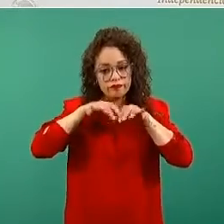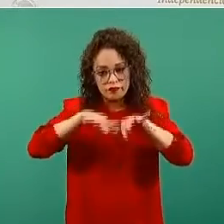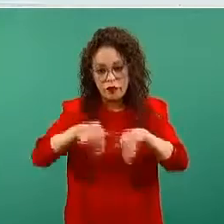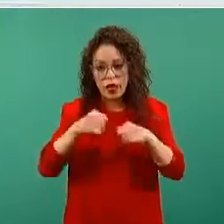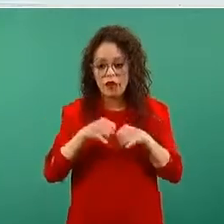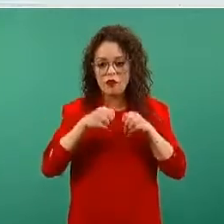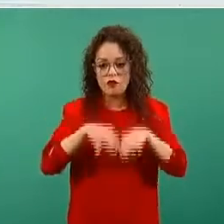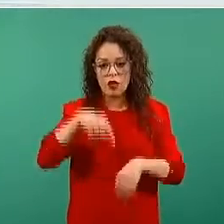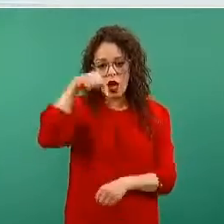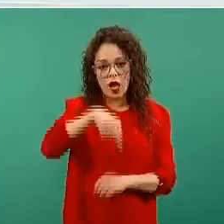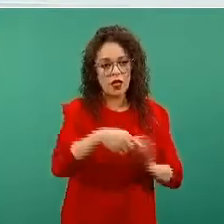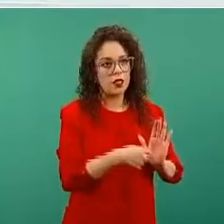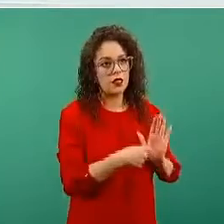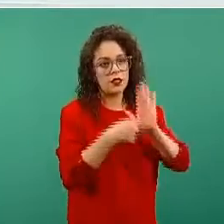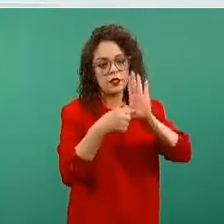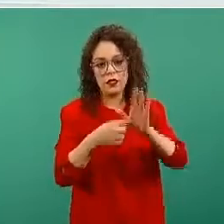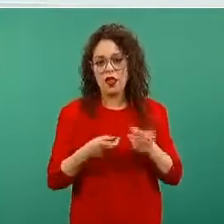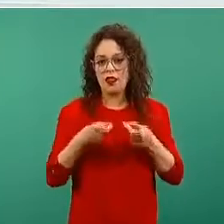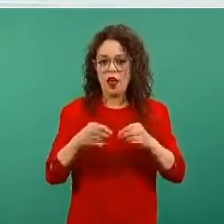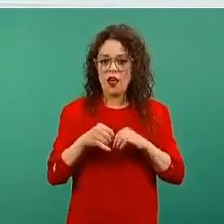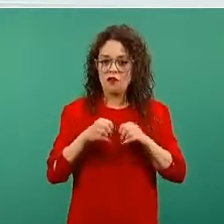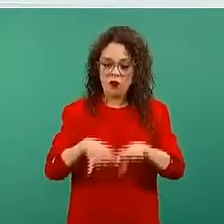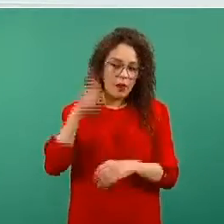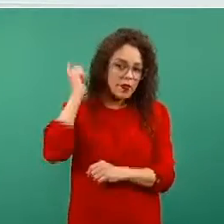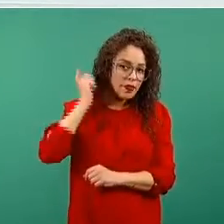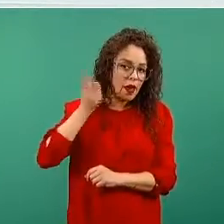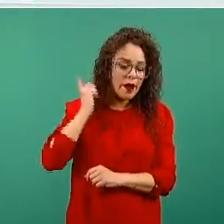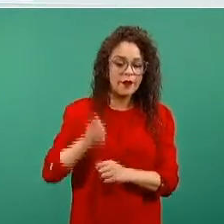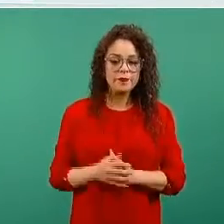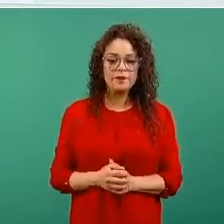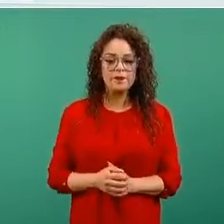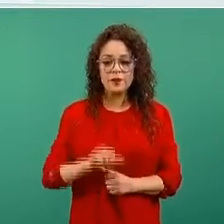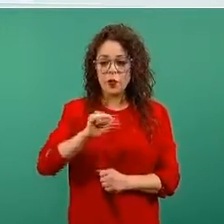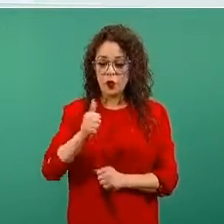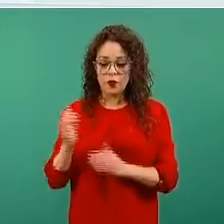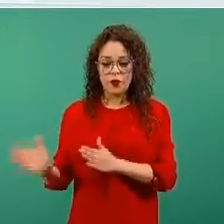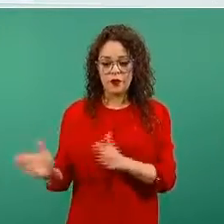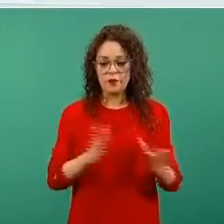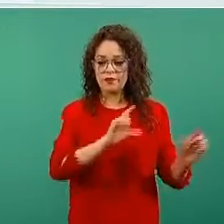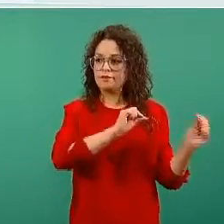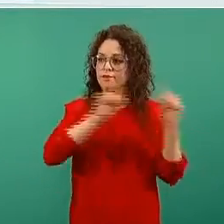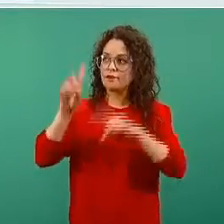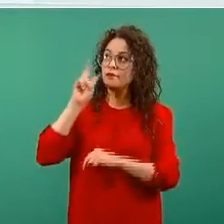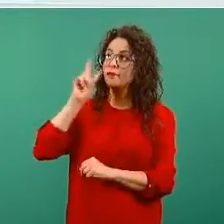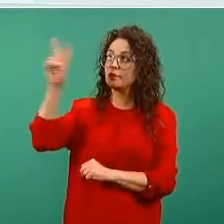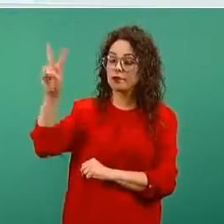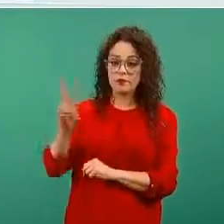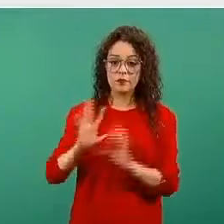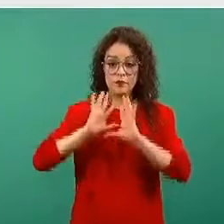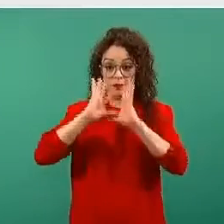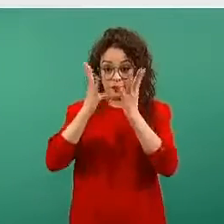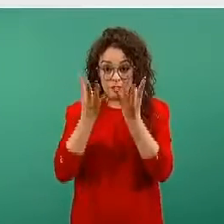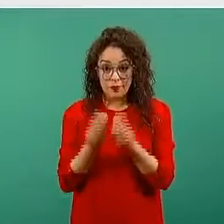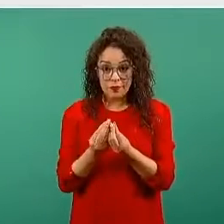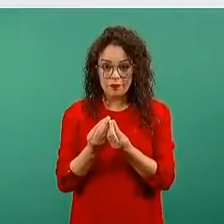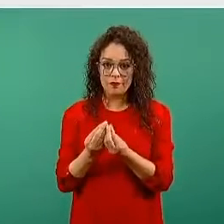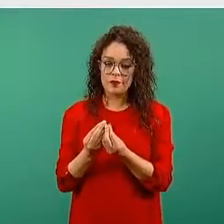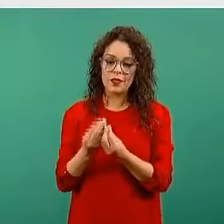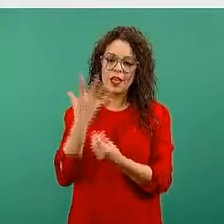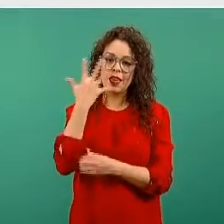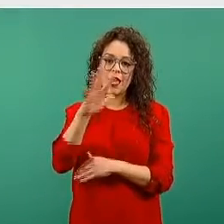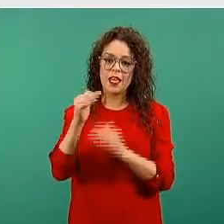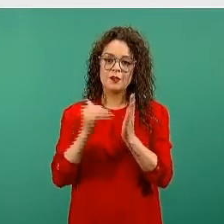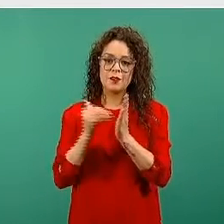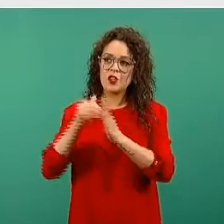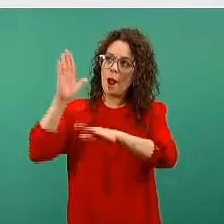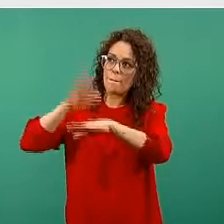diariamente. Vamos a ver la siguiente, donde vemos la cifra acumulada, más de 10 millones. Ya tenemos otra